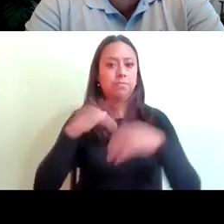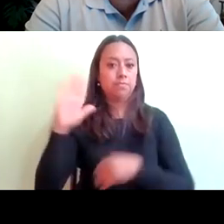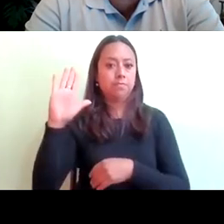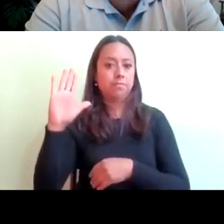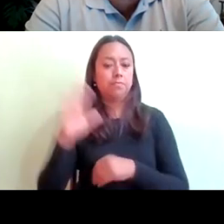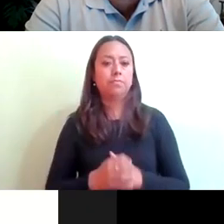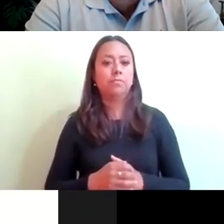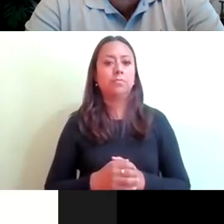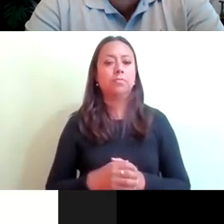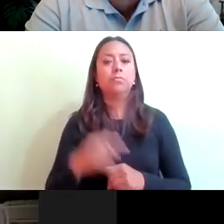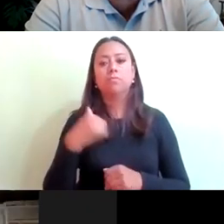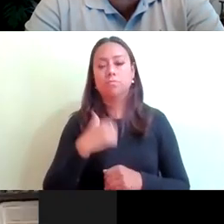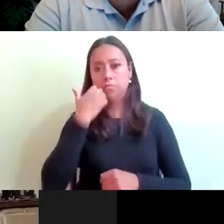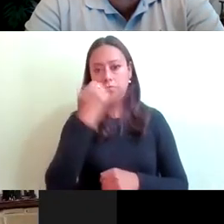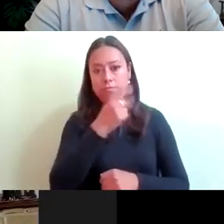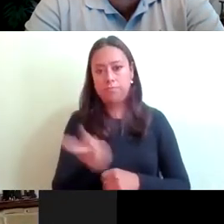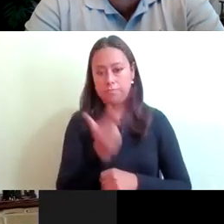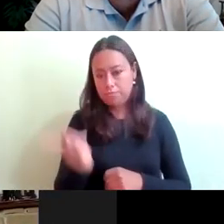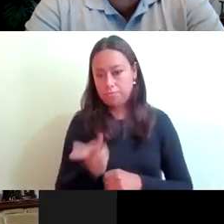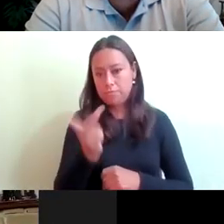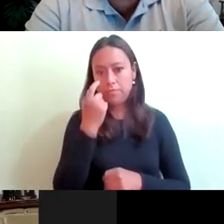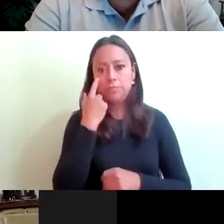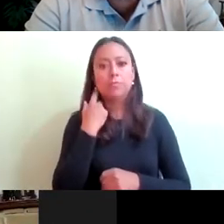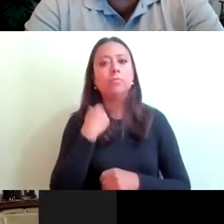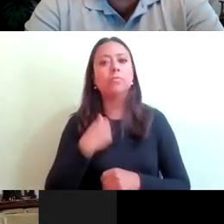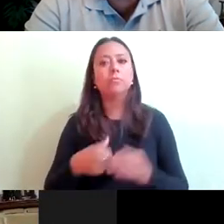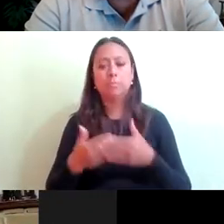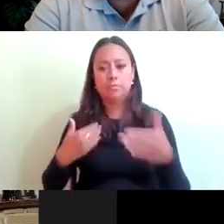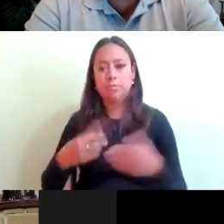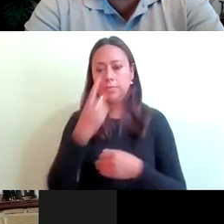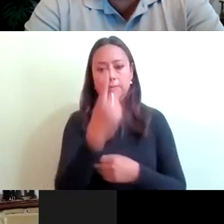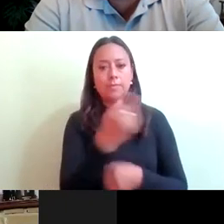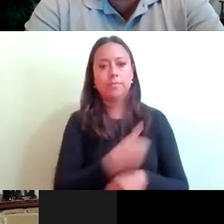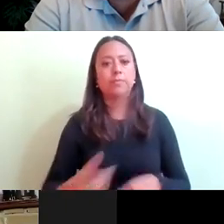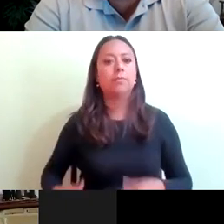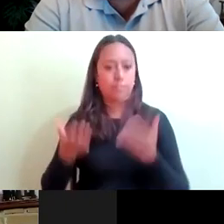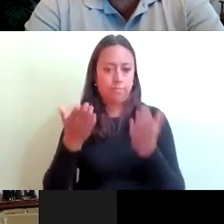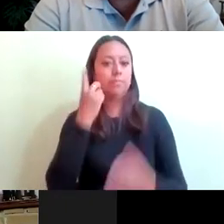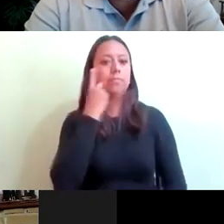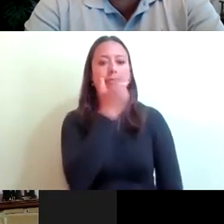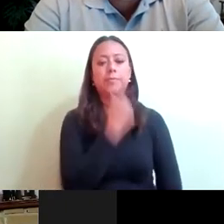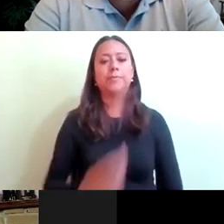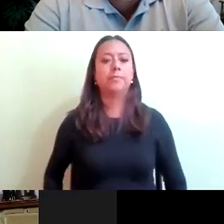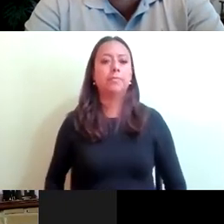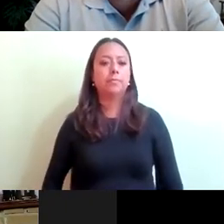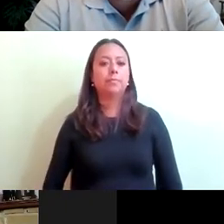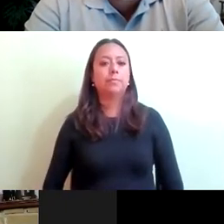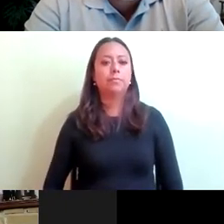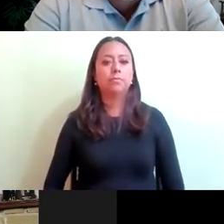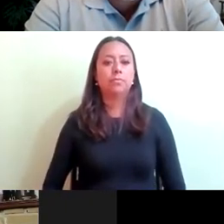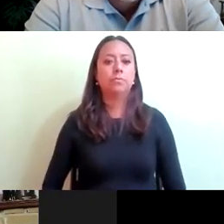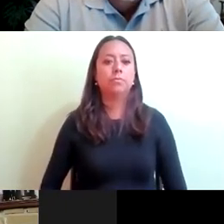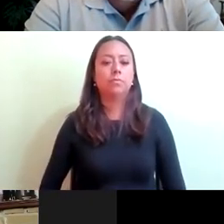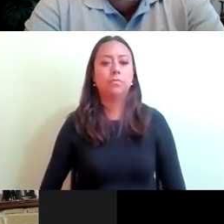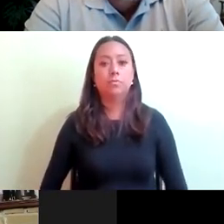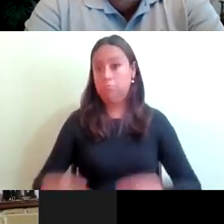Yo deseo formular las preguntas que le había referido, presidente. Adelante, diputado. ¿Desea que las formule una